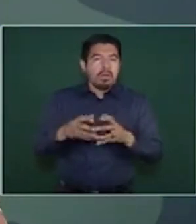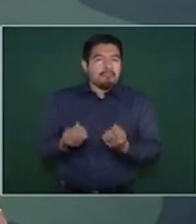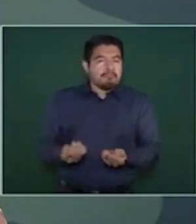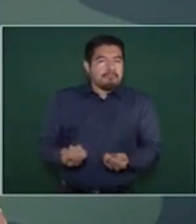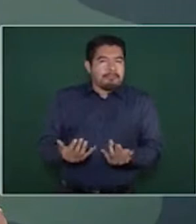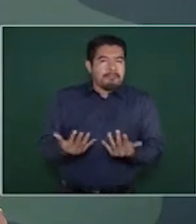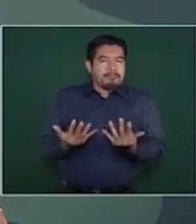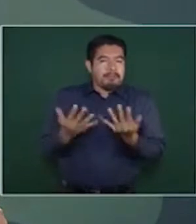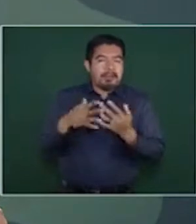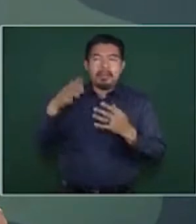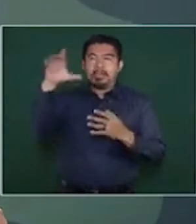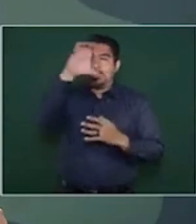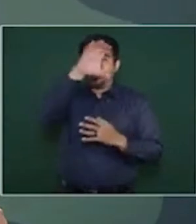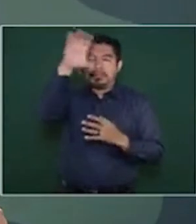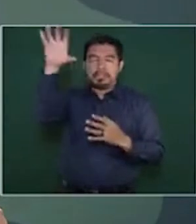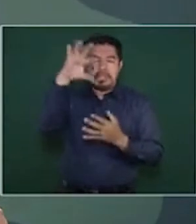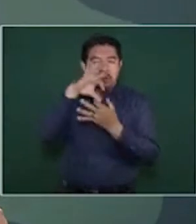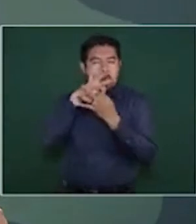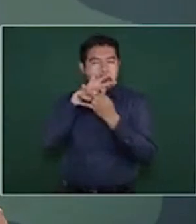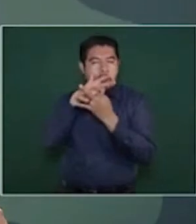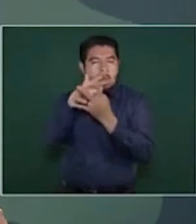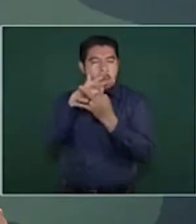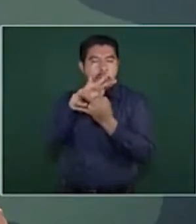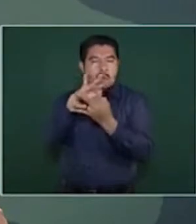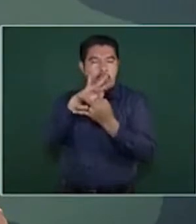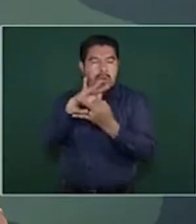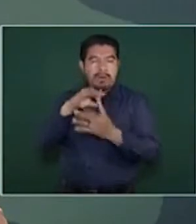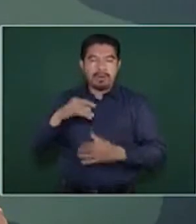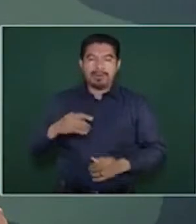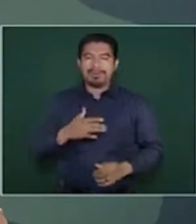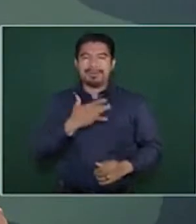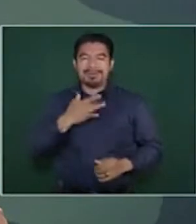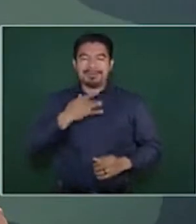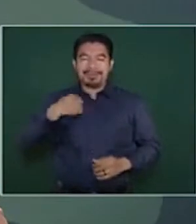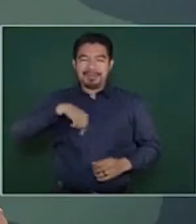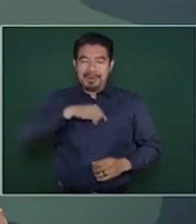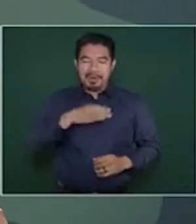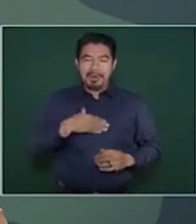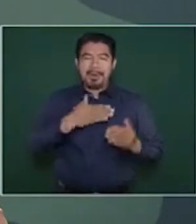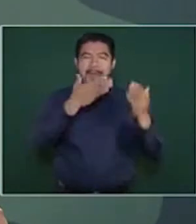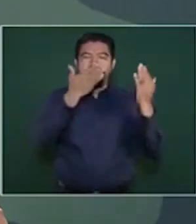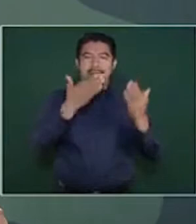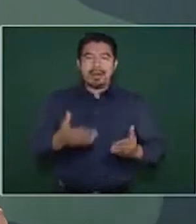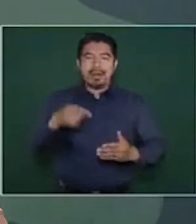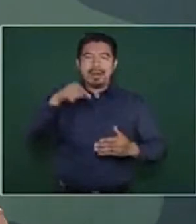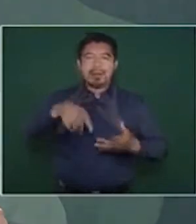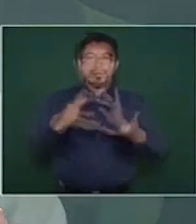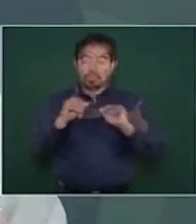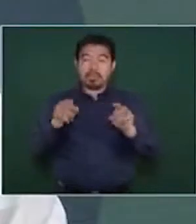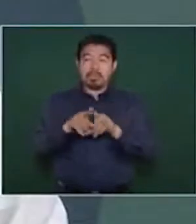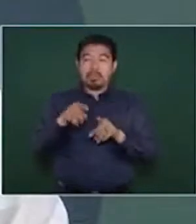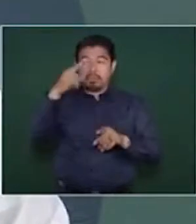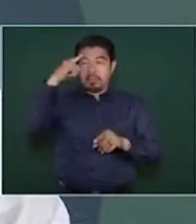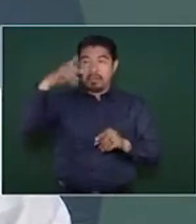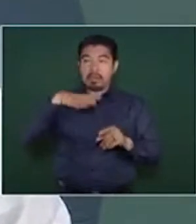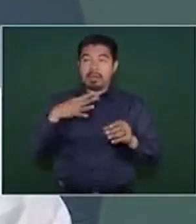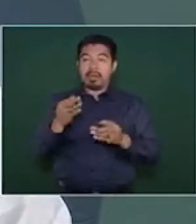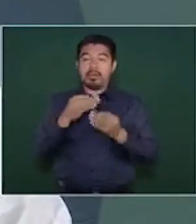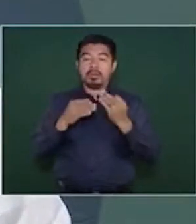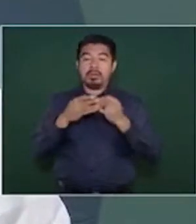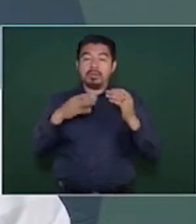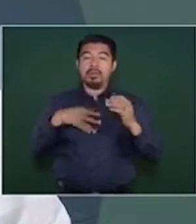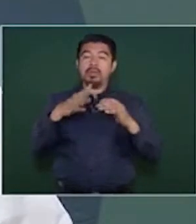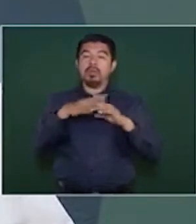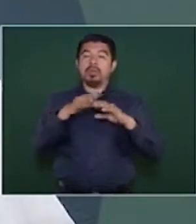por su labor de protección de derechos humanos en tierras andinas. Y es que aseguró que es timbre de orgullo para México que se declare